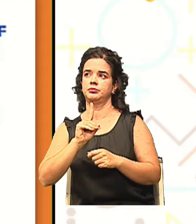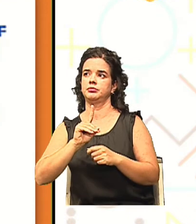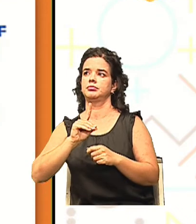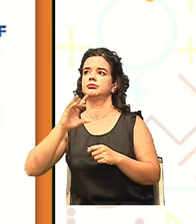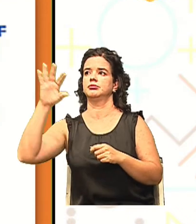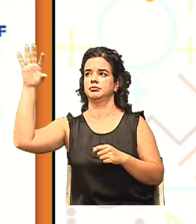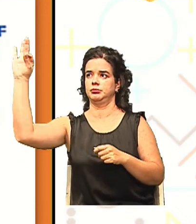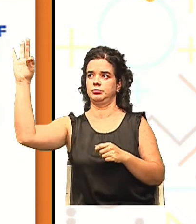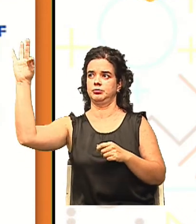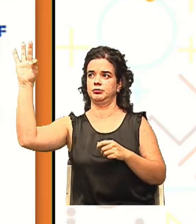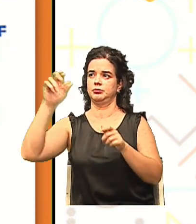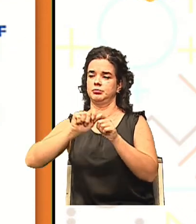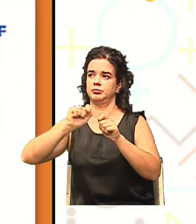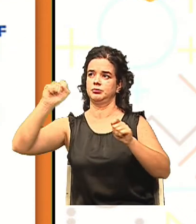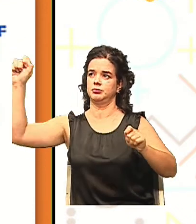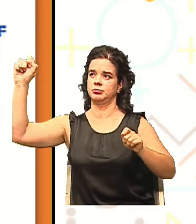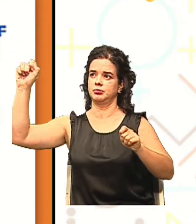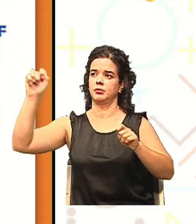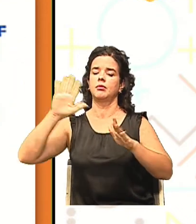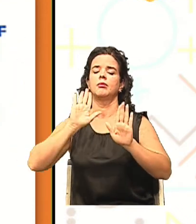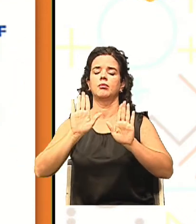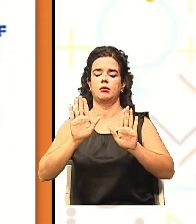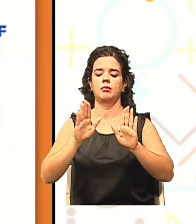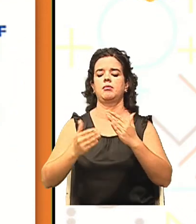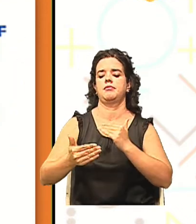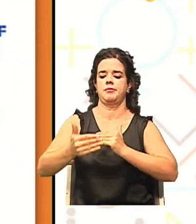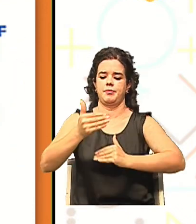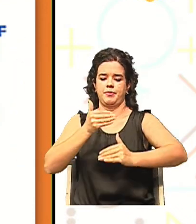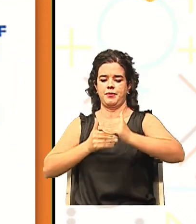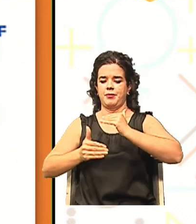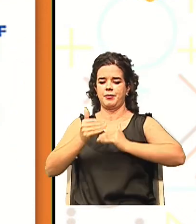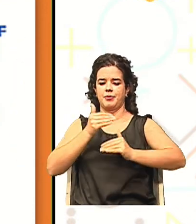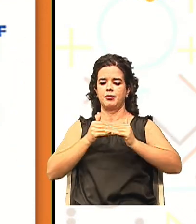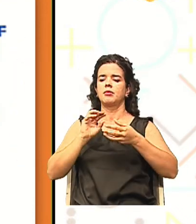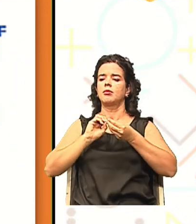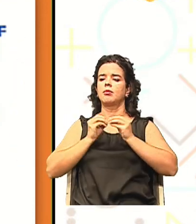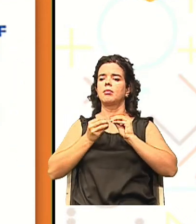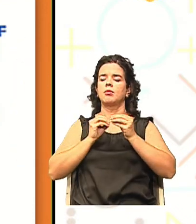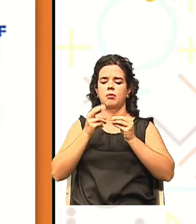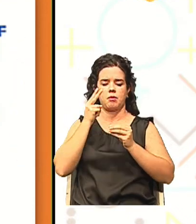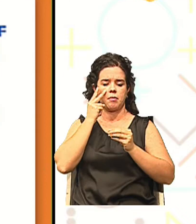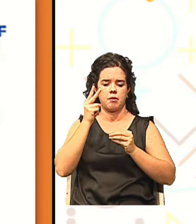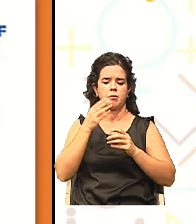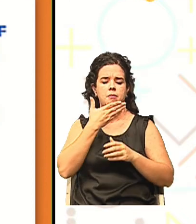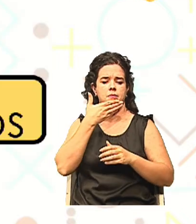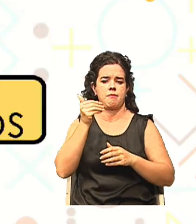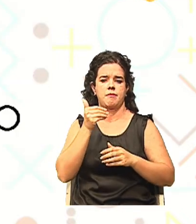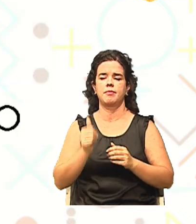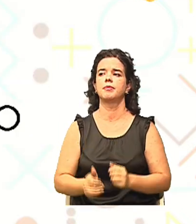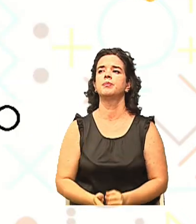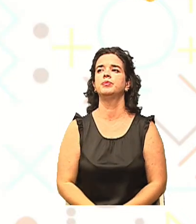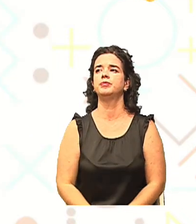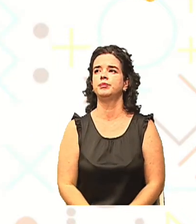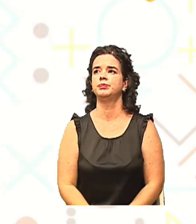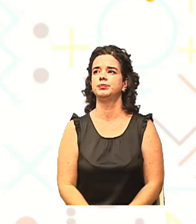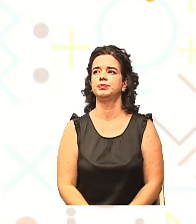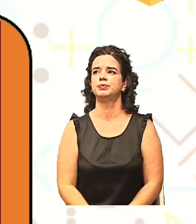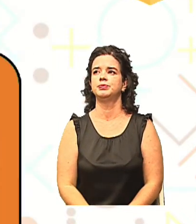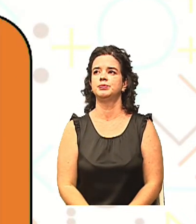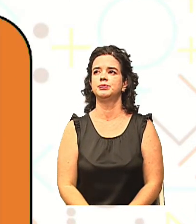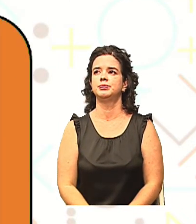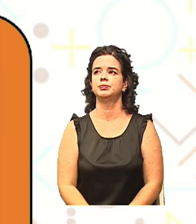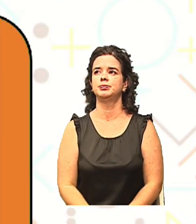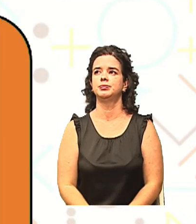FD. Pero vamos a devolvernos a nuestra diapositiva con números para que lo entiendan mejor.